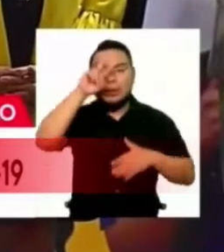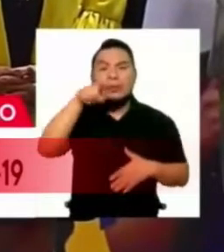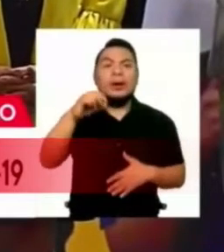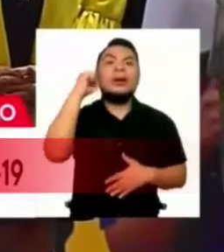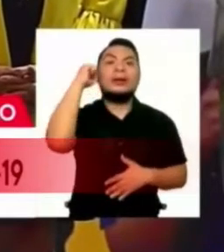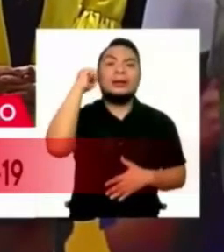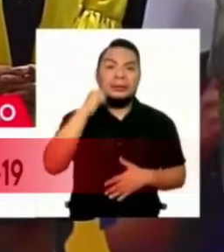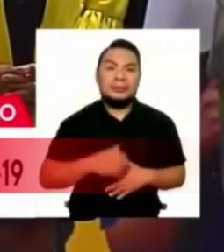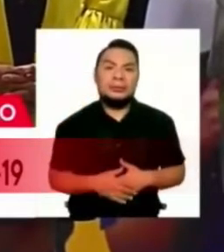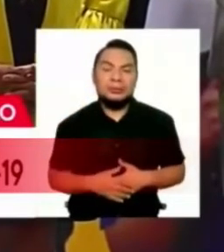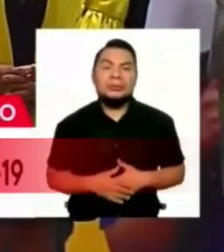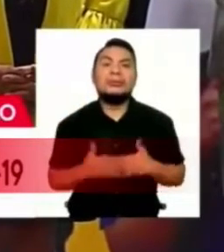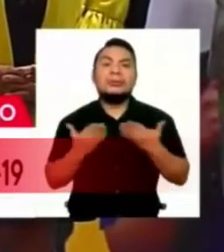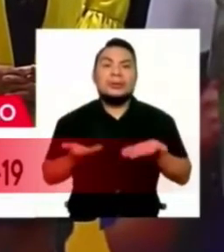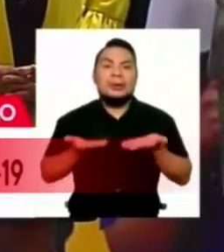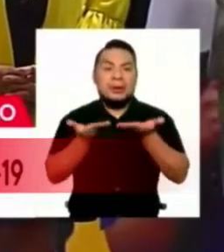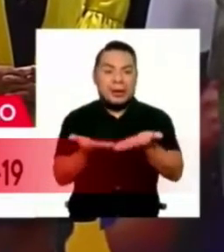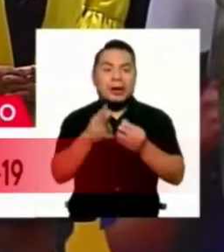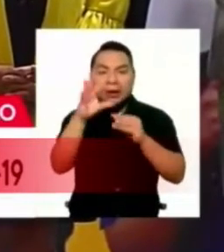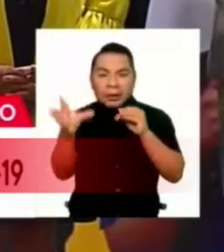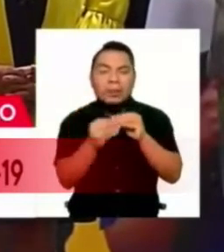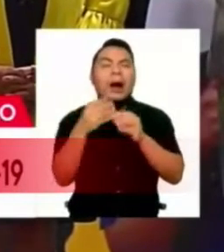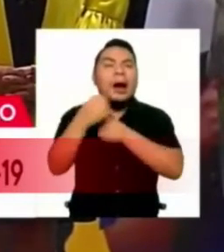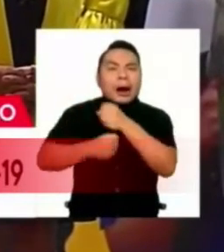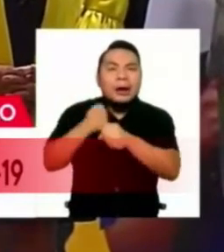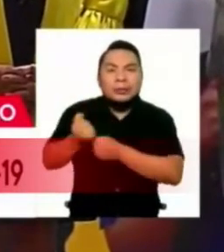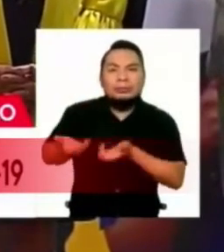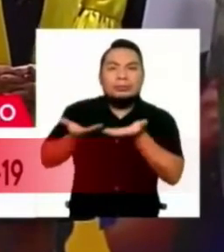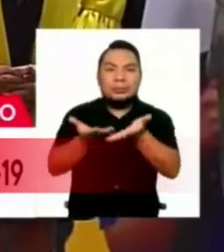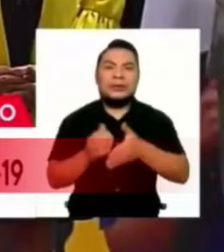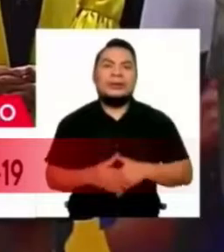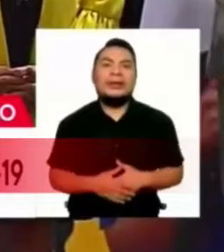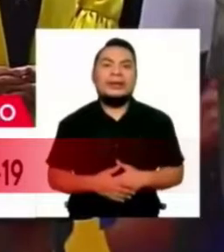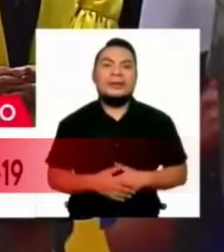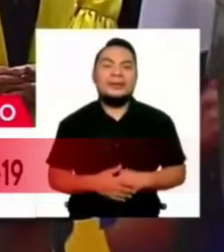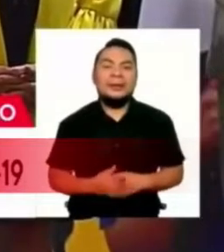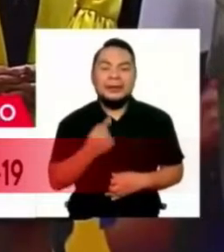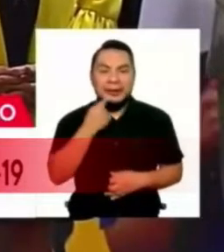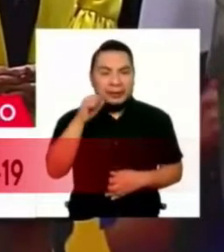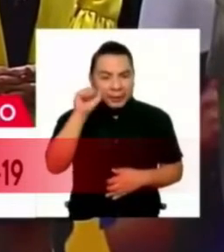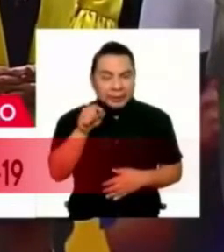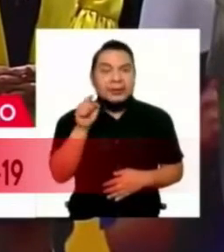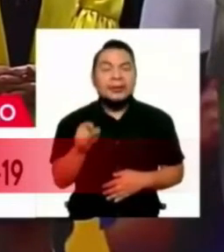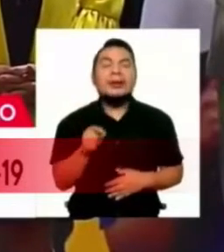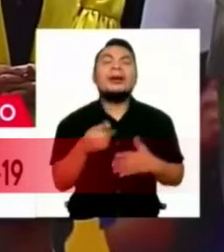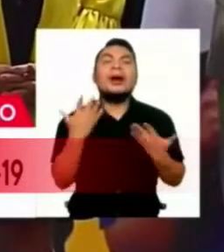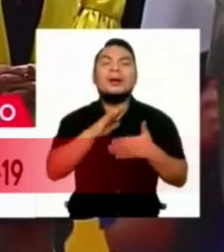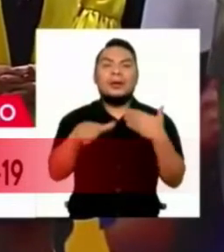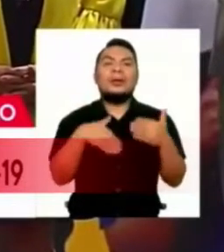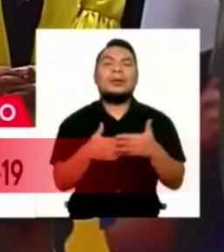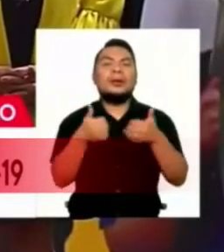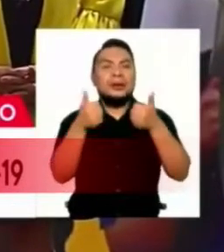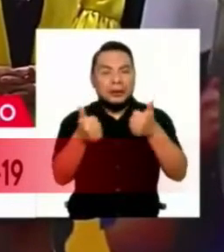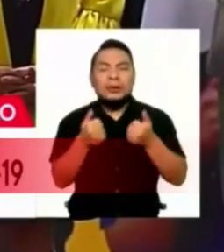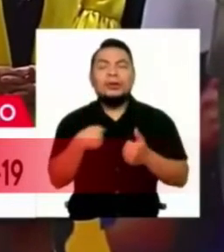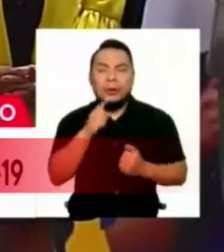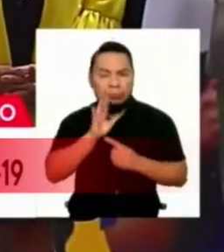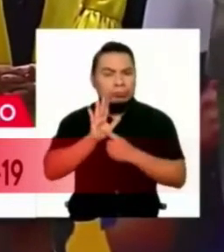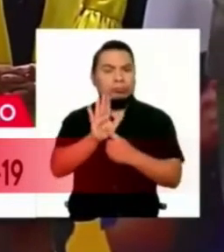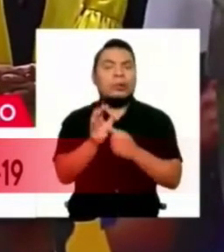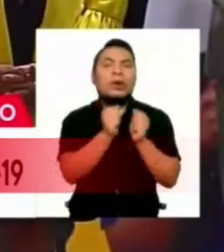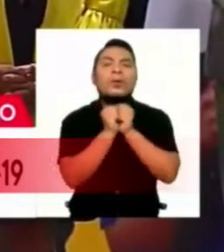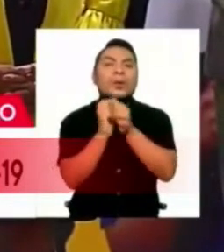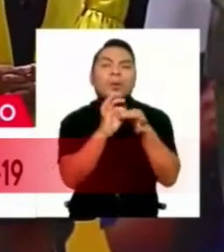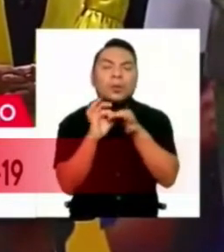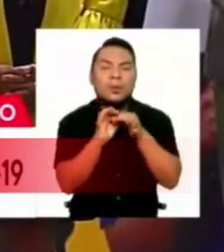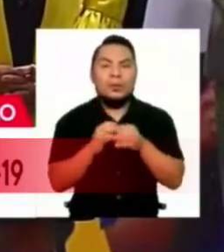peruano los derechos que hemos venido bregando por años. Por eso creemos importante manifestarles que